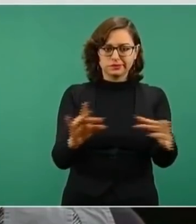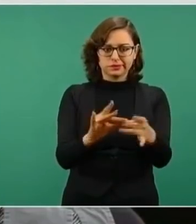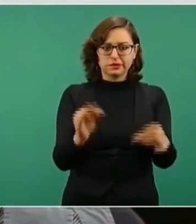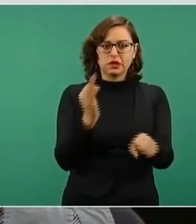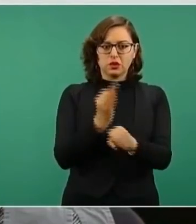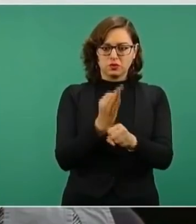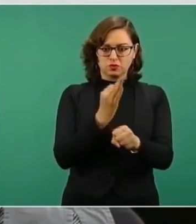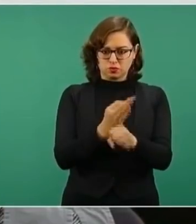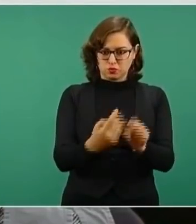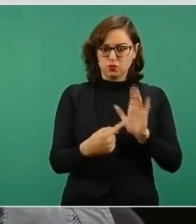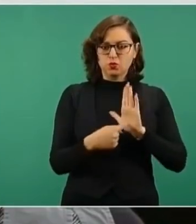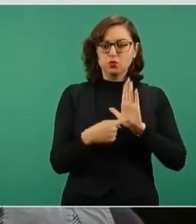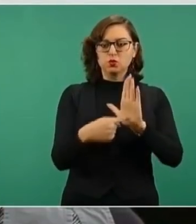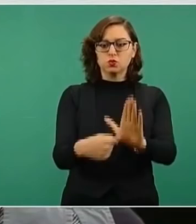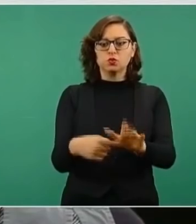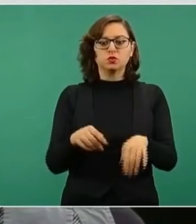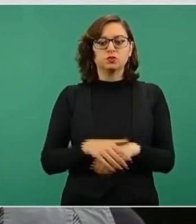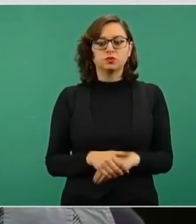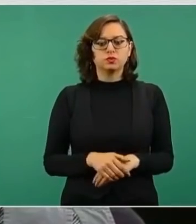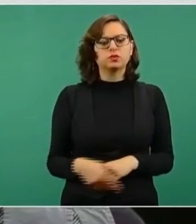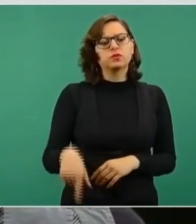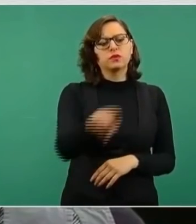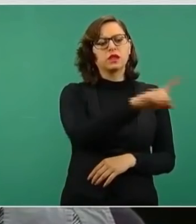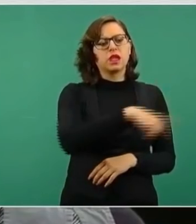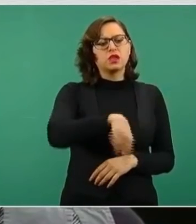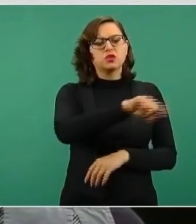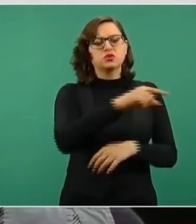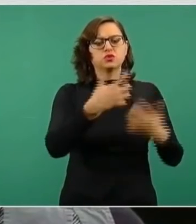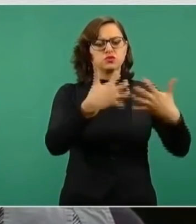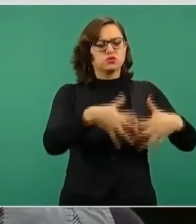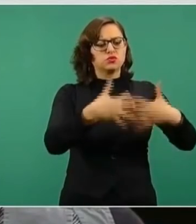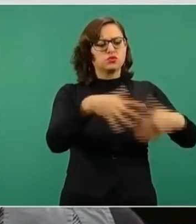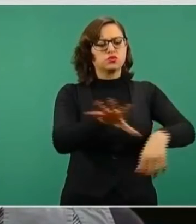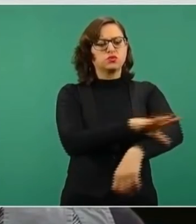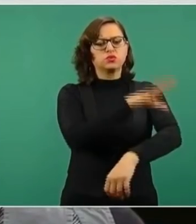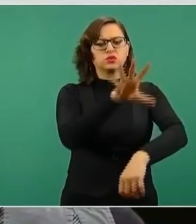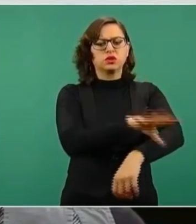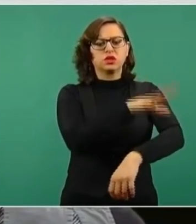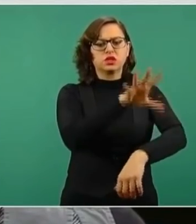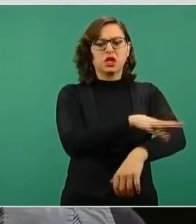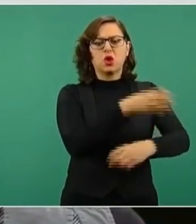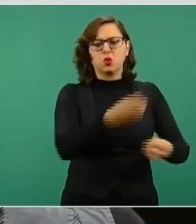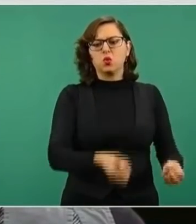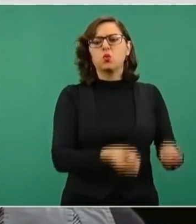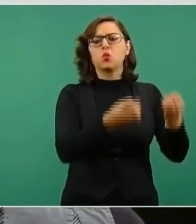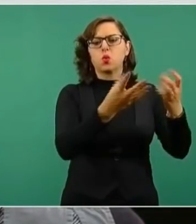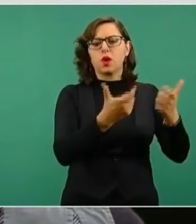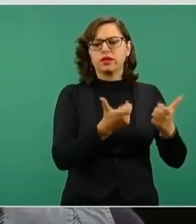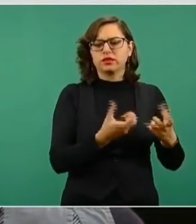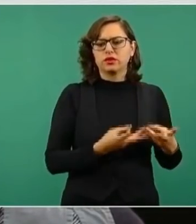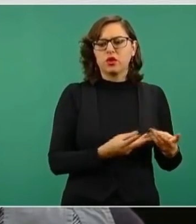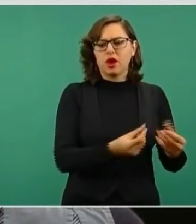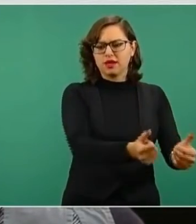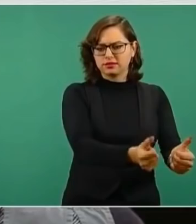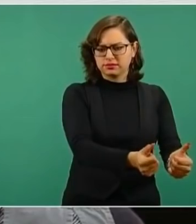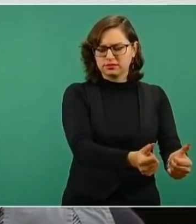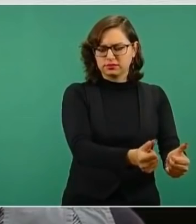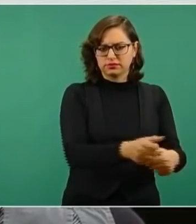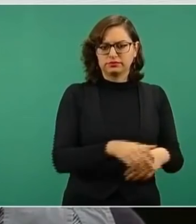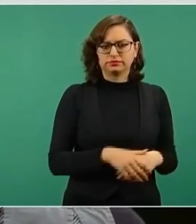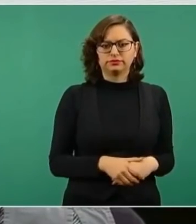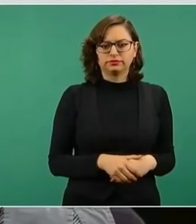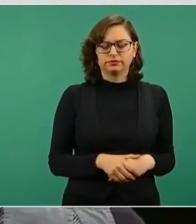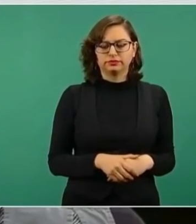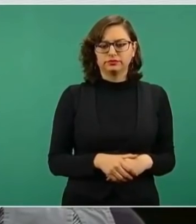es realmente cuánto les cuesta generar la electricidad. Pero vamos a dar primero el del monto de los subsidios porque